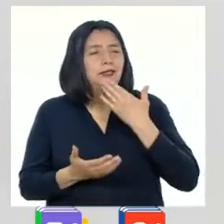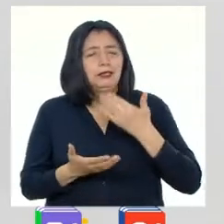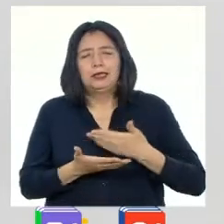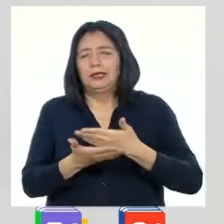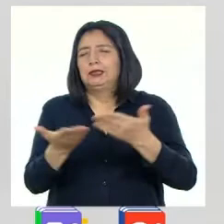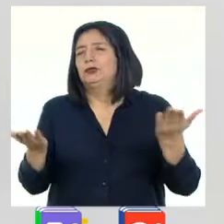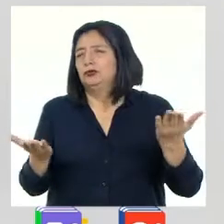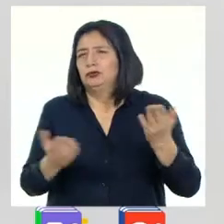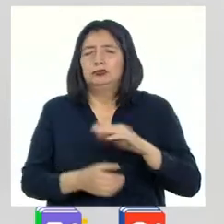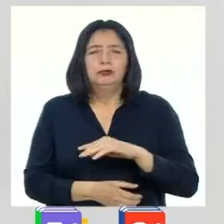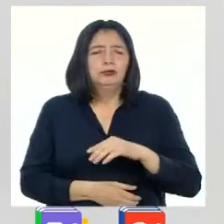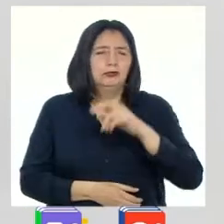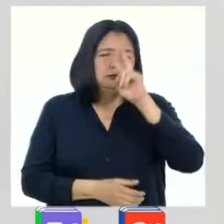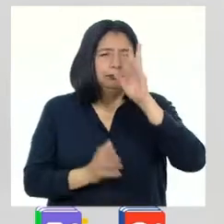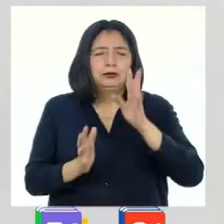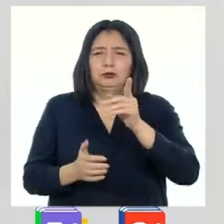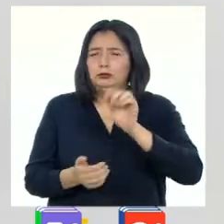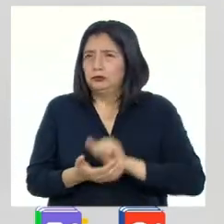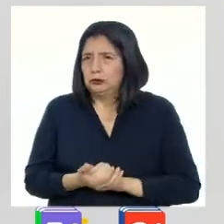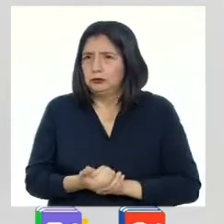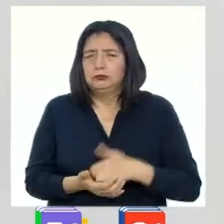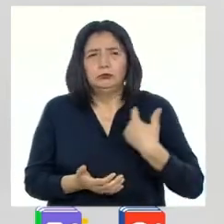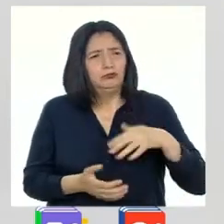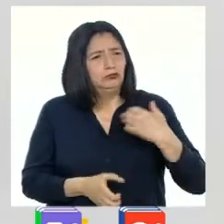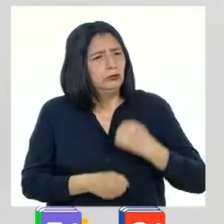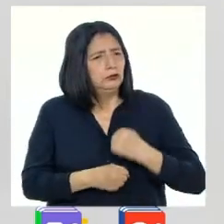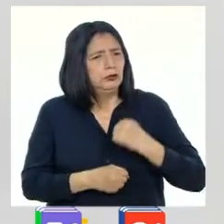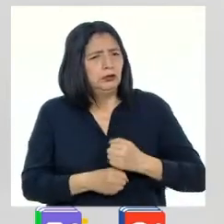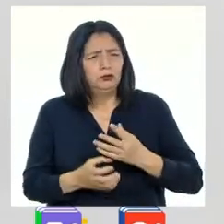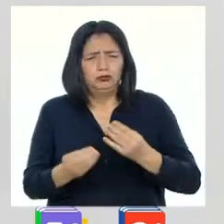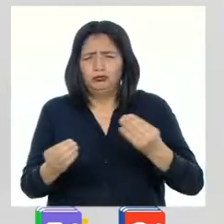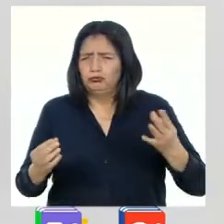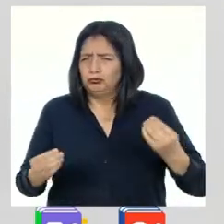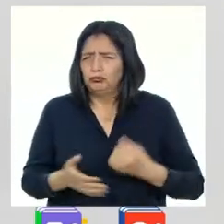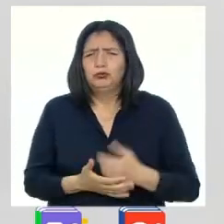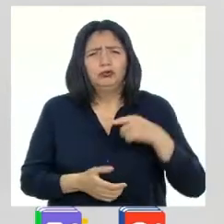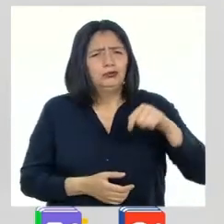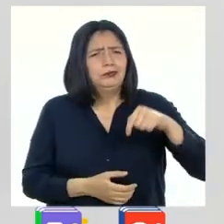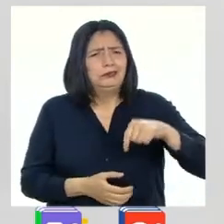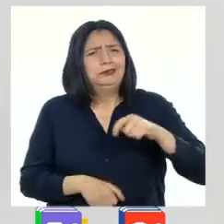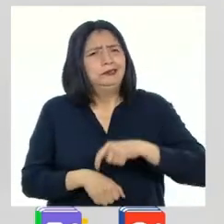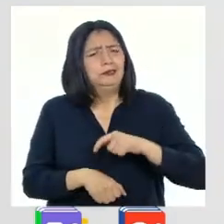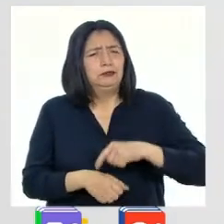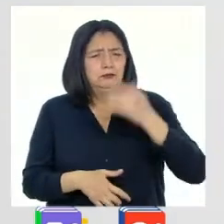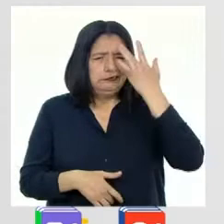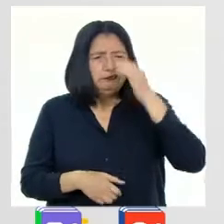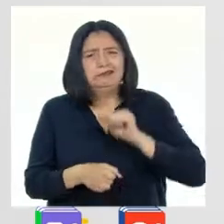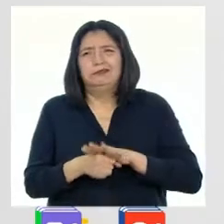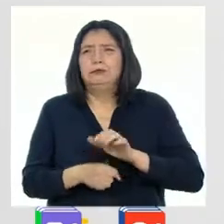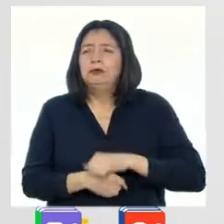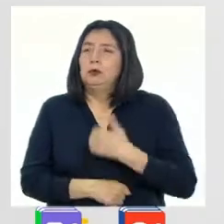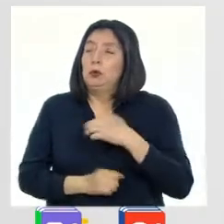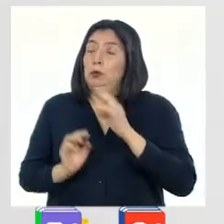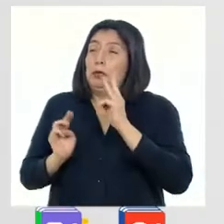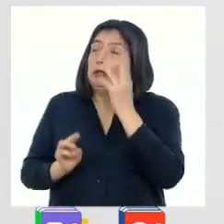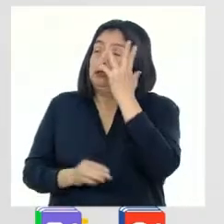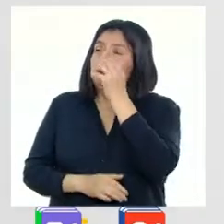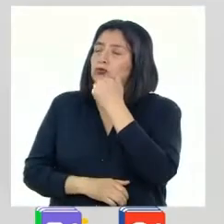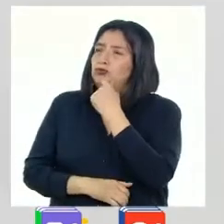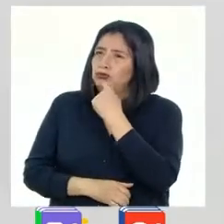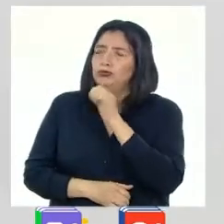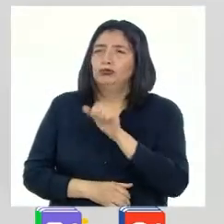a todas y todos los peruanos que han trabajado arduamente durante esta pandemia. ¡Wow! ¡Qué